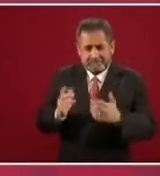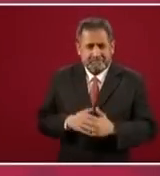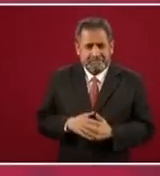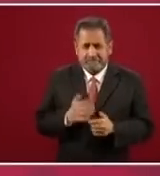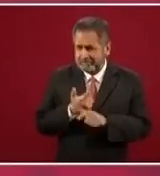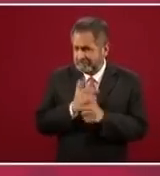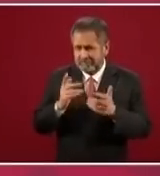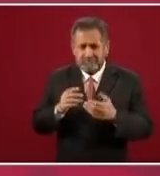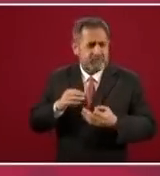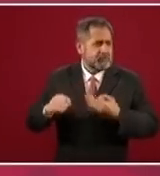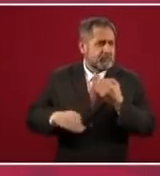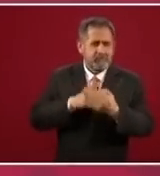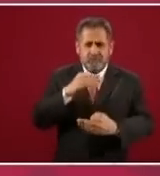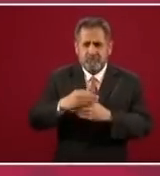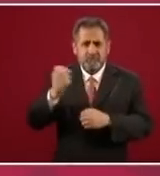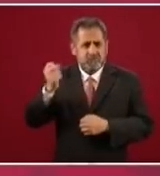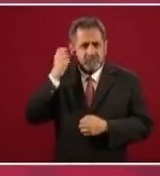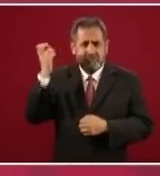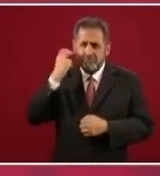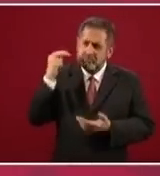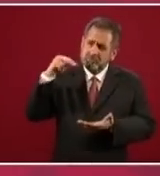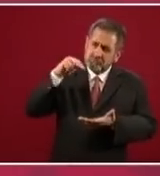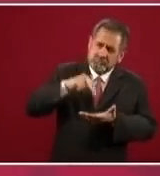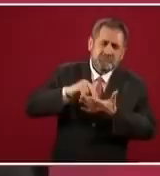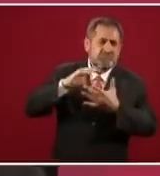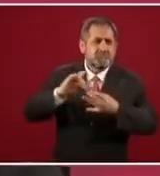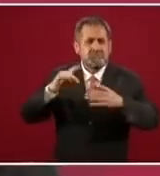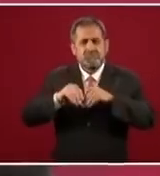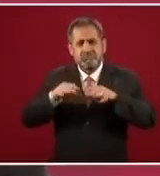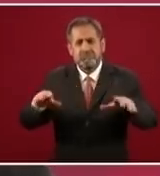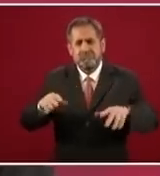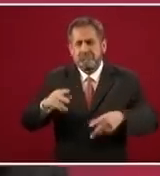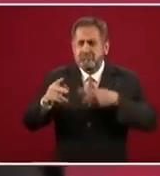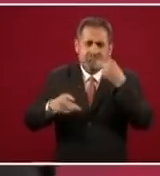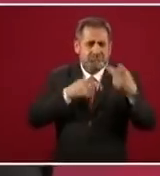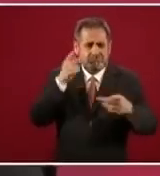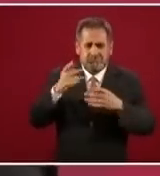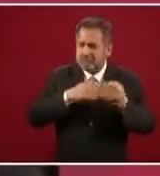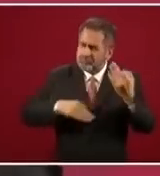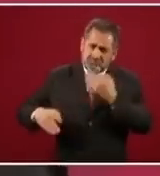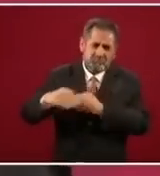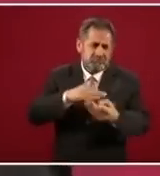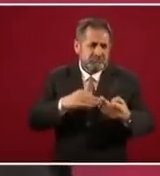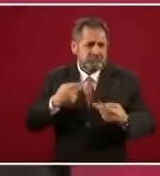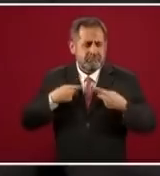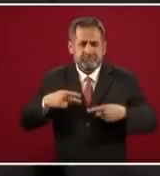se abran todos los foros y que hablen todos.